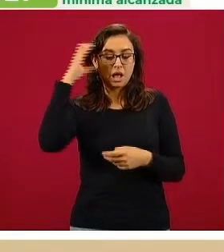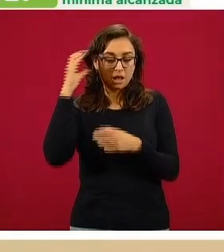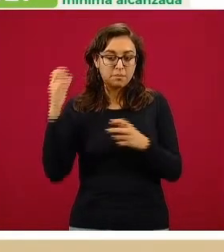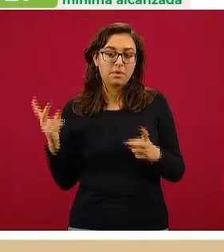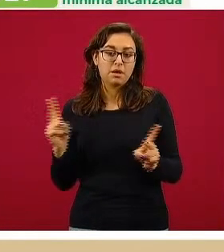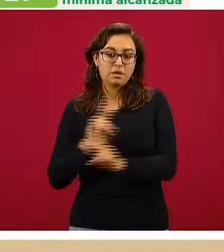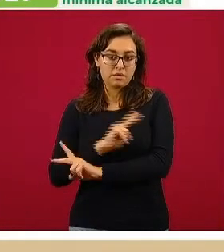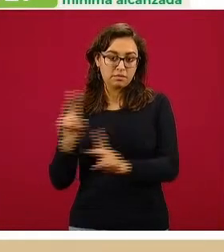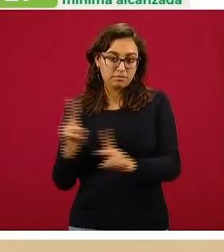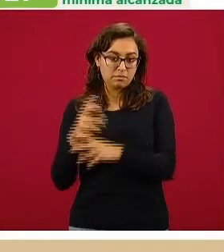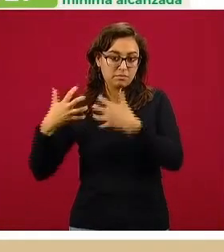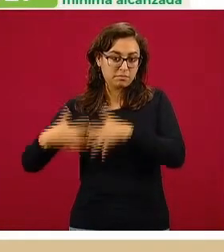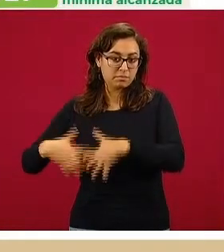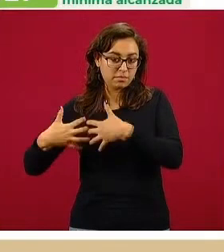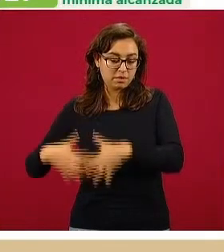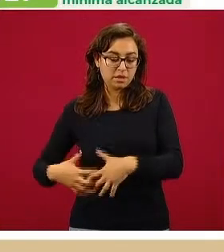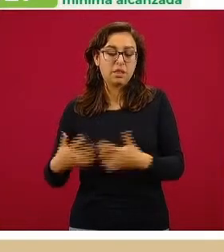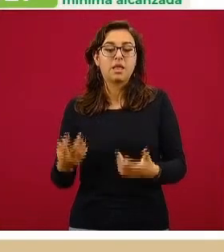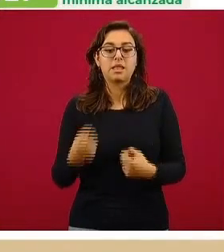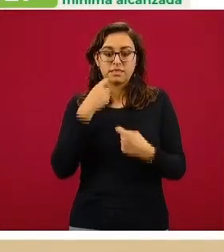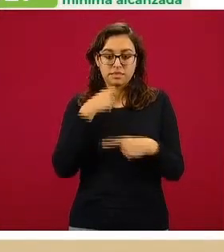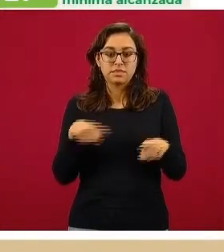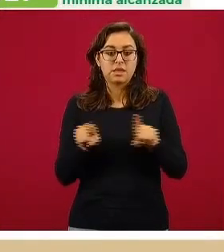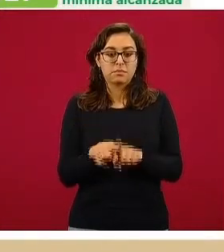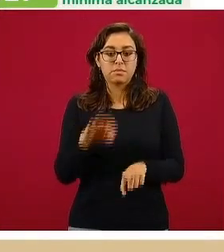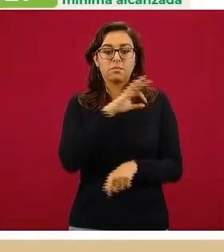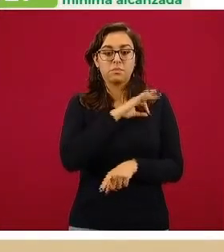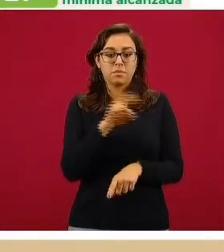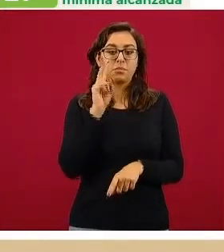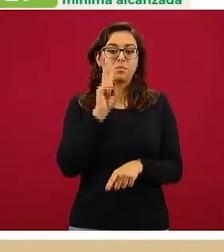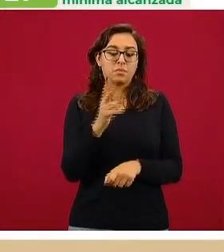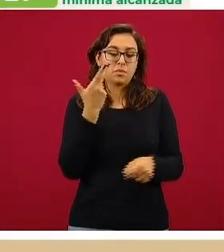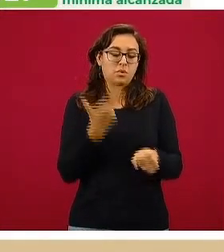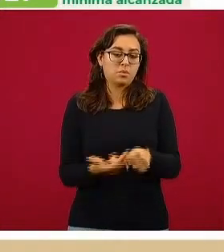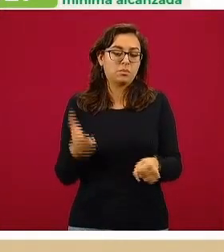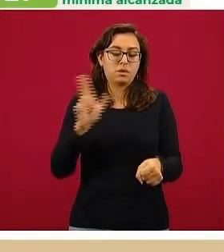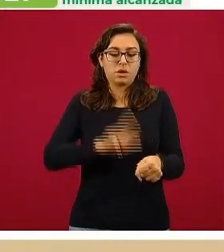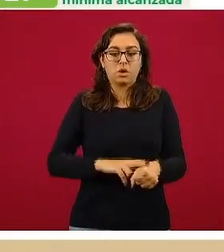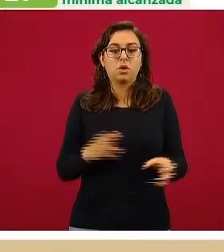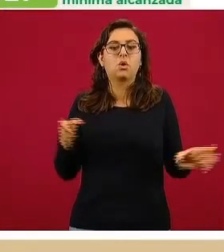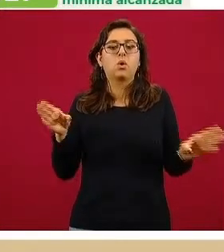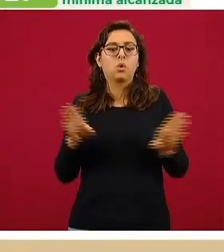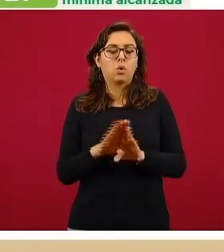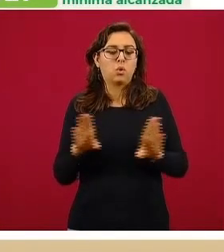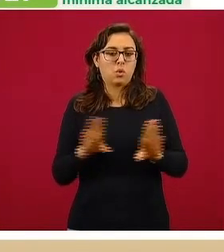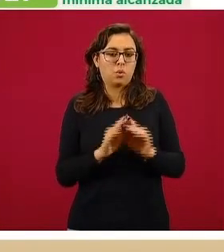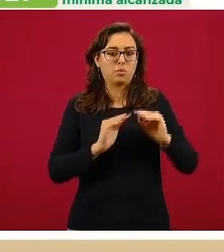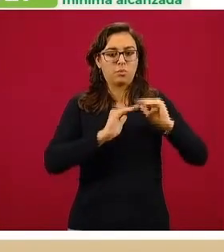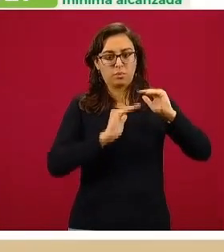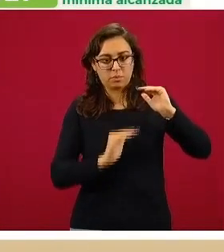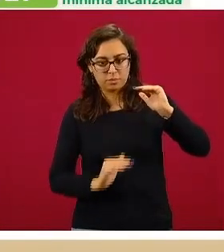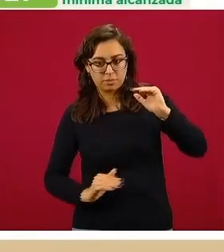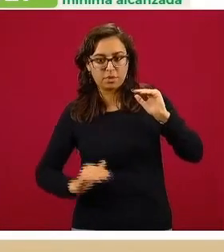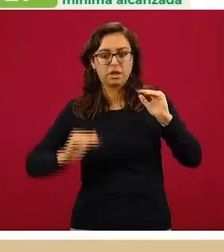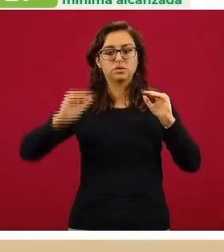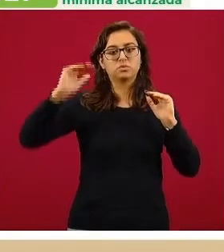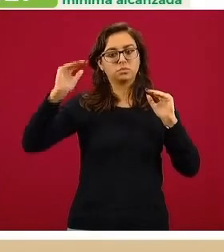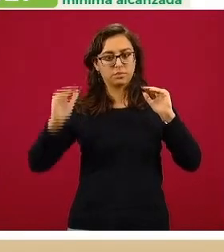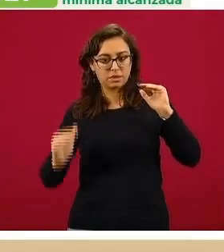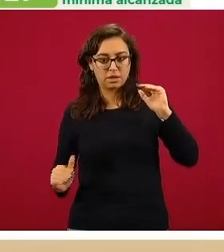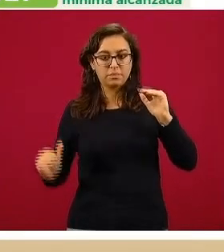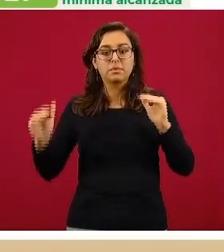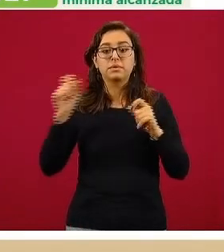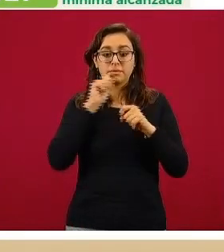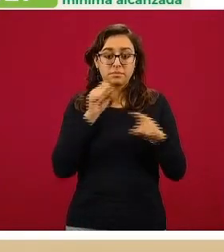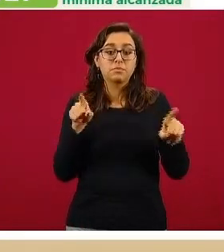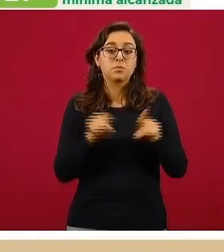además poder ver cuál es el comportamiento también de la hospitalización y qué tendencia está teniendo en los últimos días.